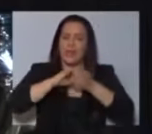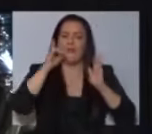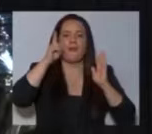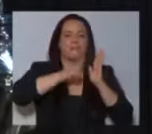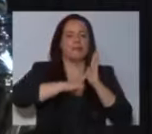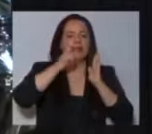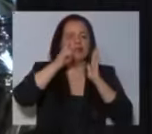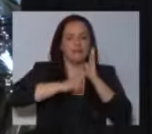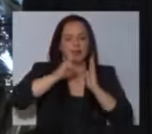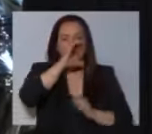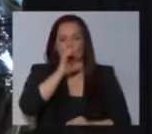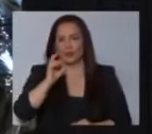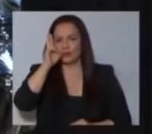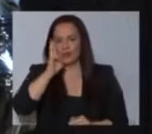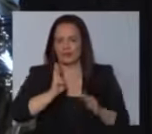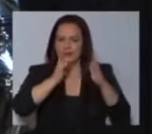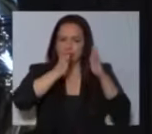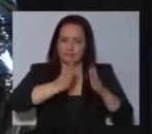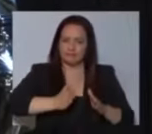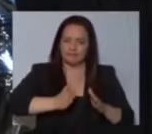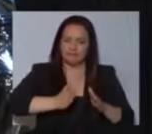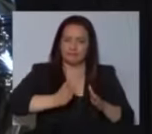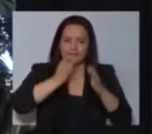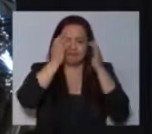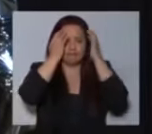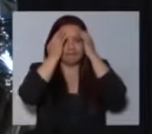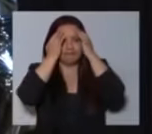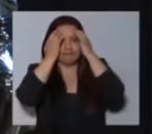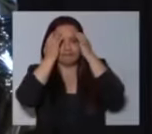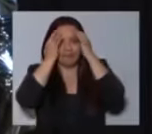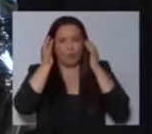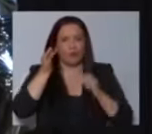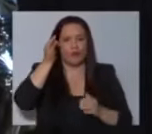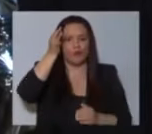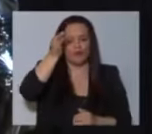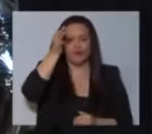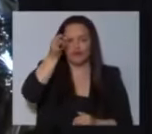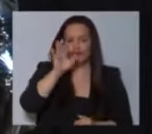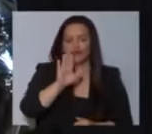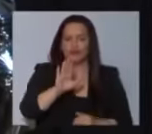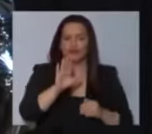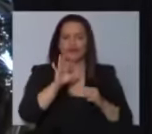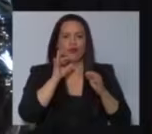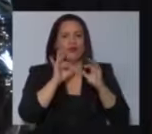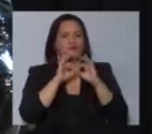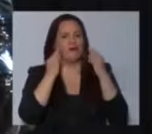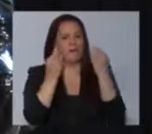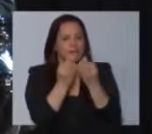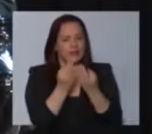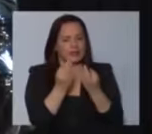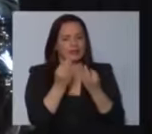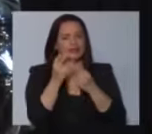miles de costarricenses que hoy están preocupados por el futuro de sus familias y del